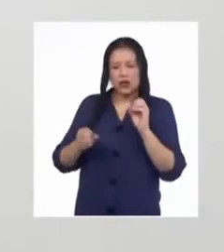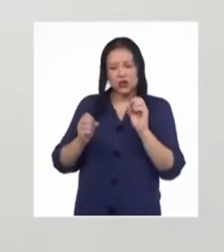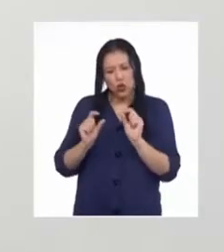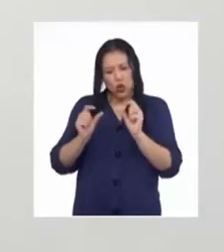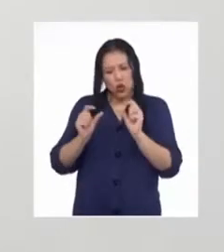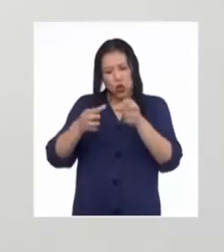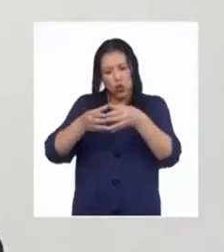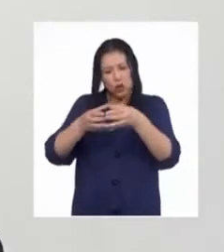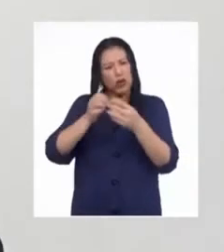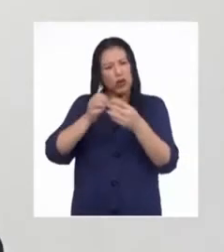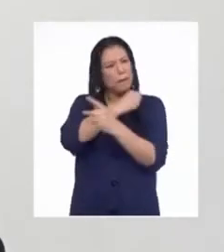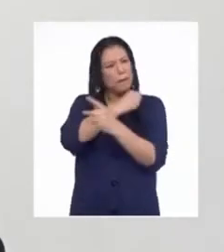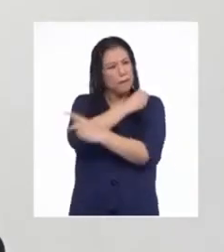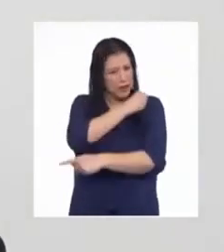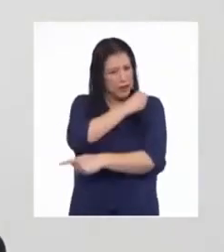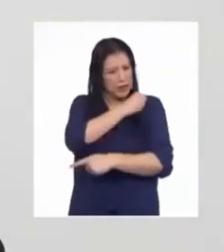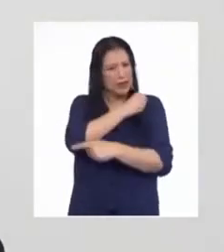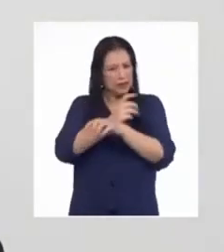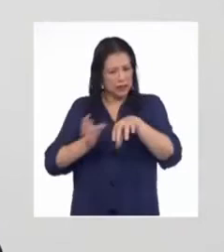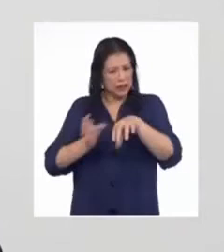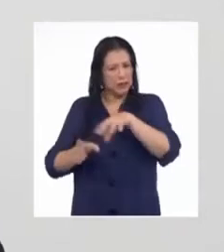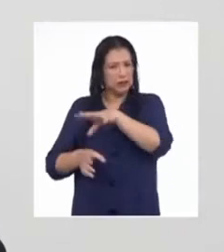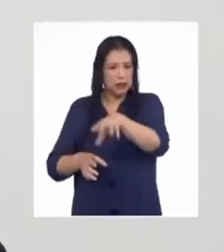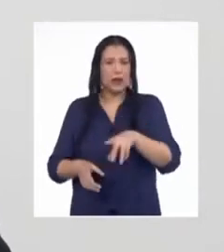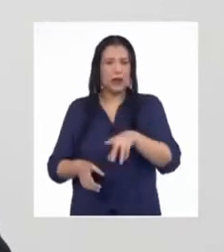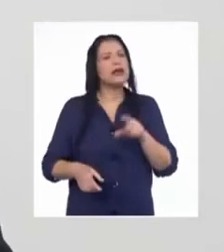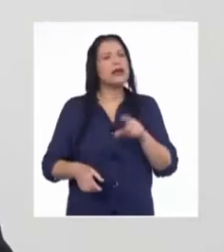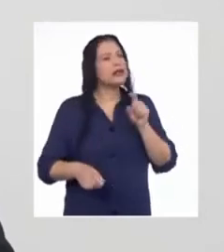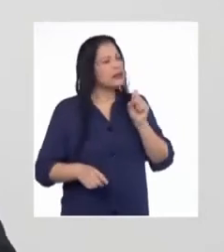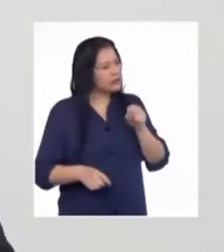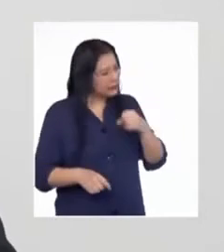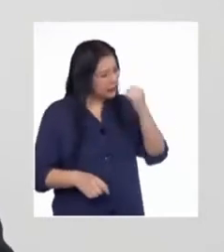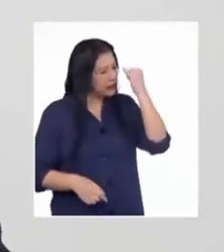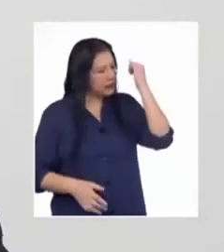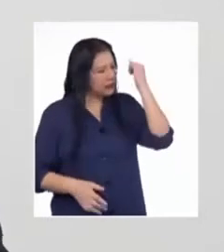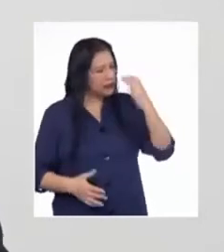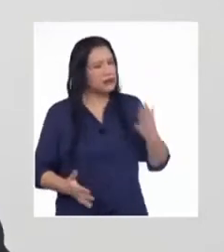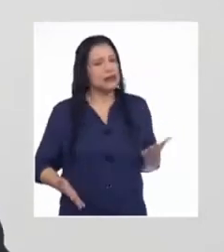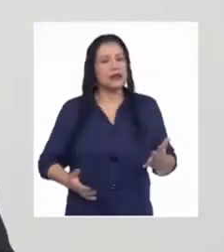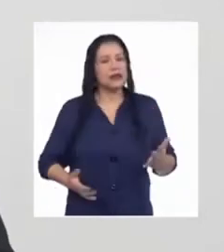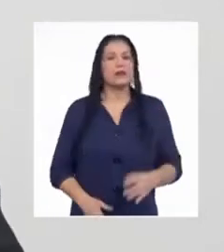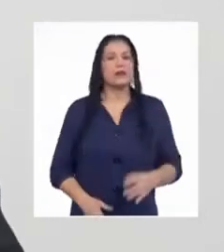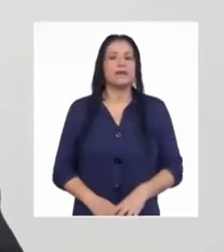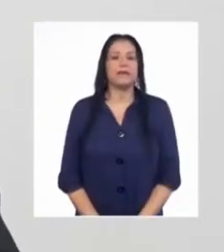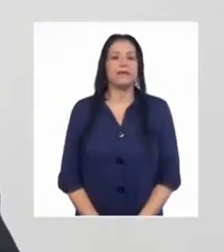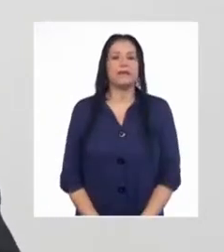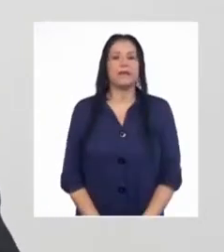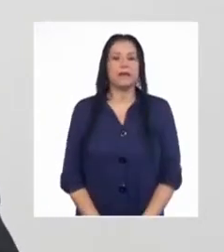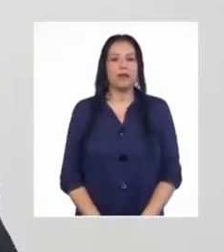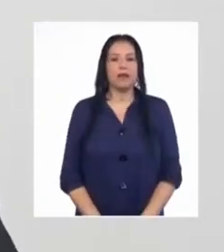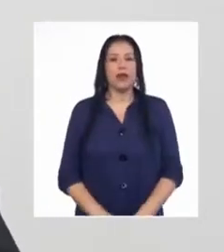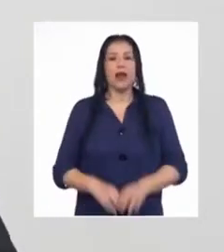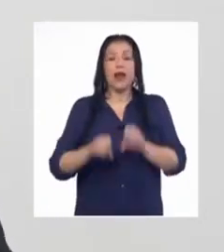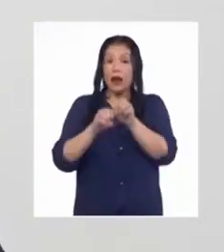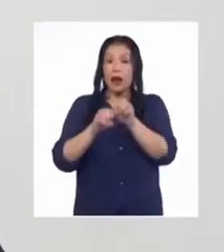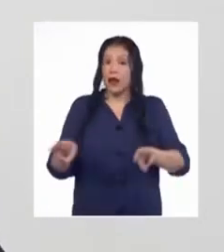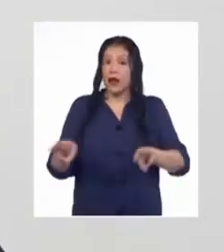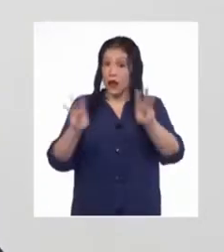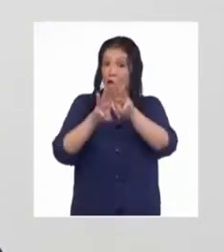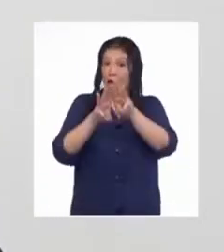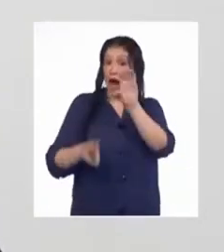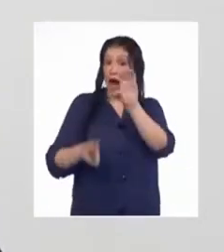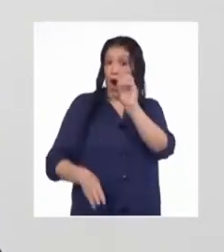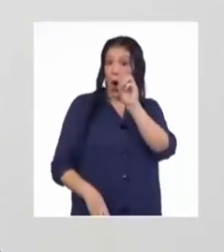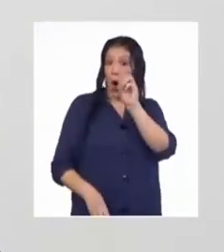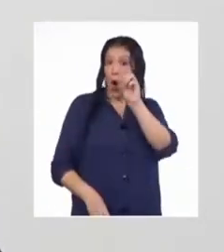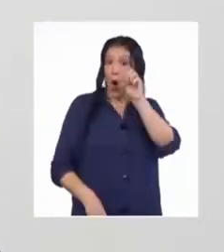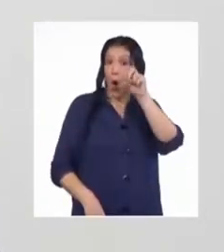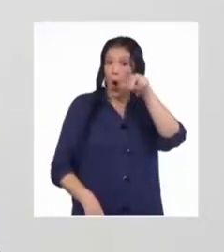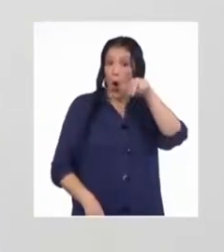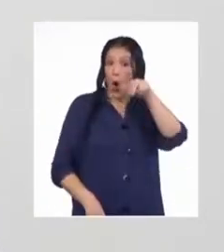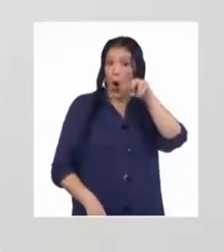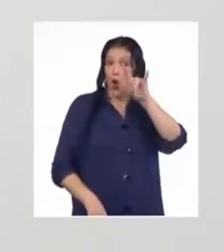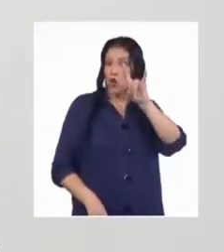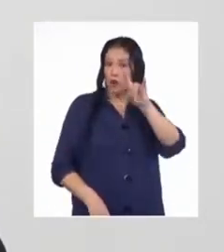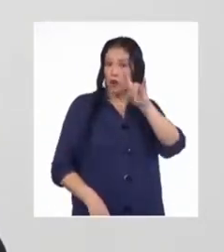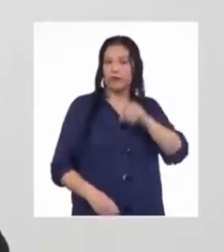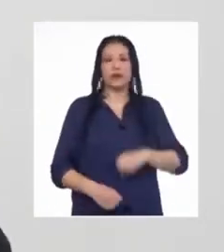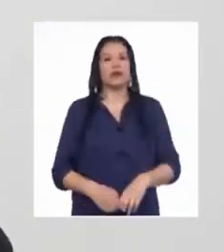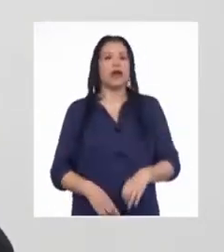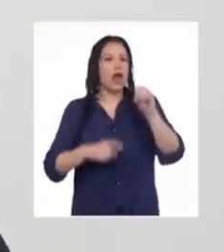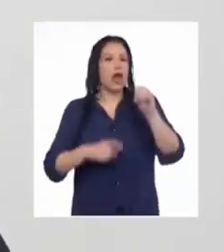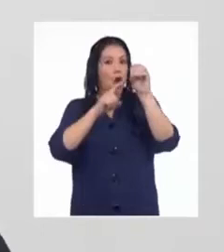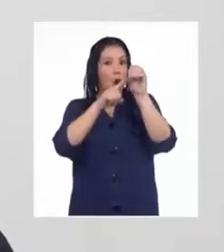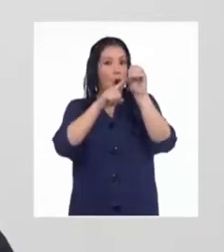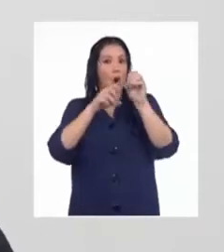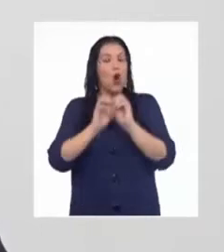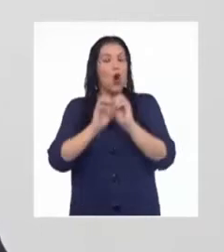de países. Sí, ¿tienes alguna idea sobre la frase? La ONU, que son las siglas para referirnos a